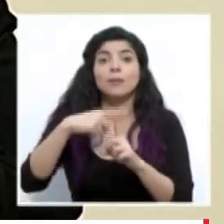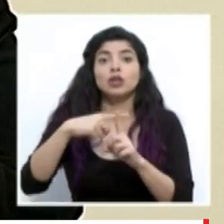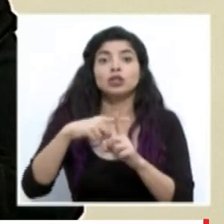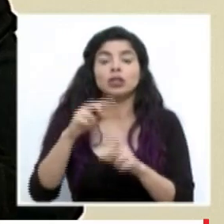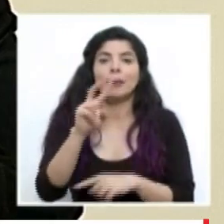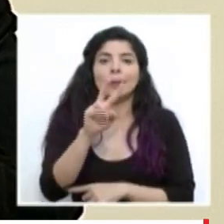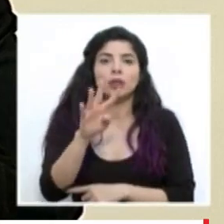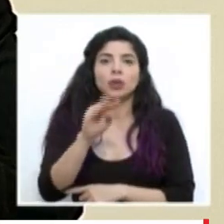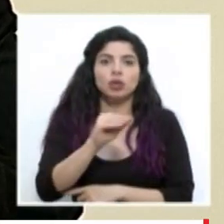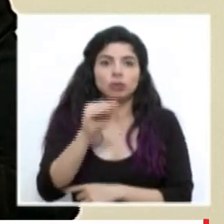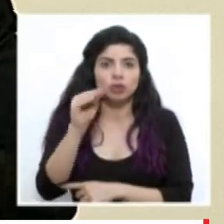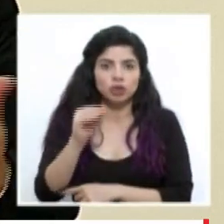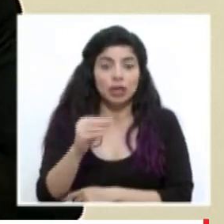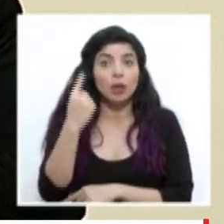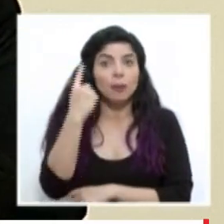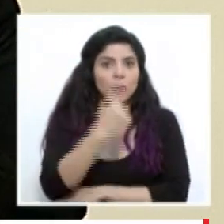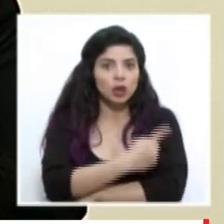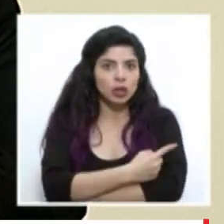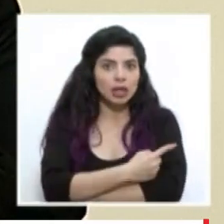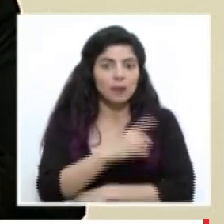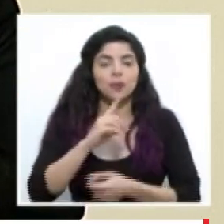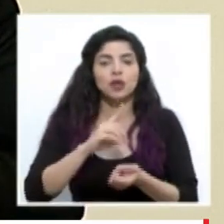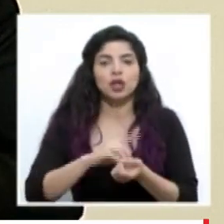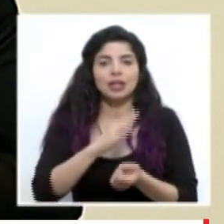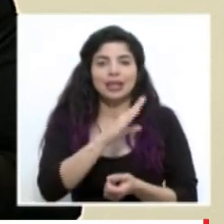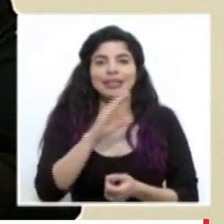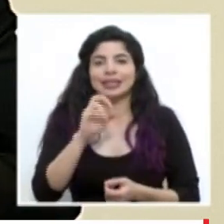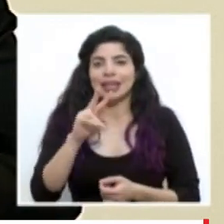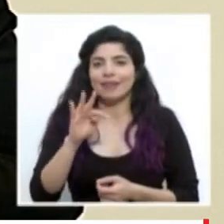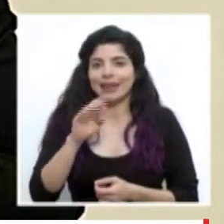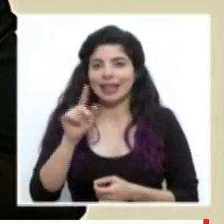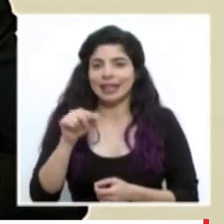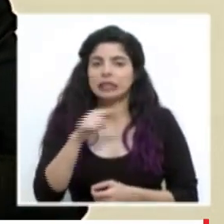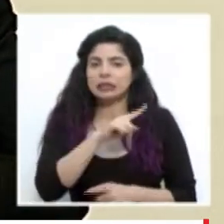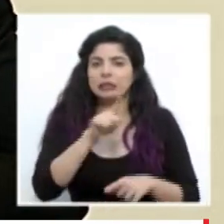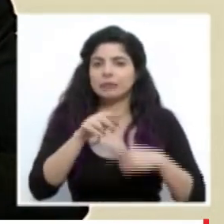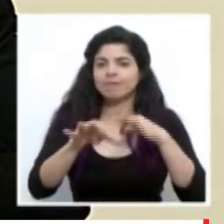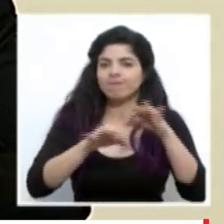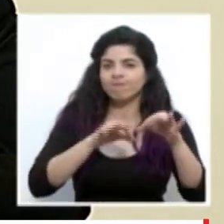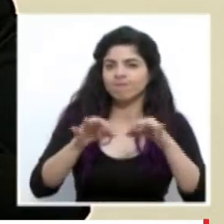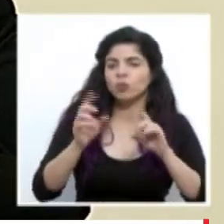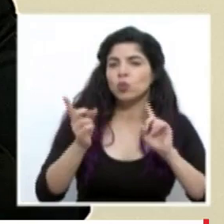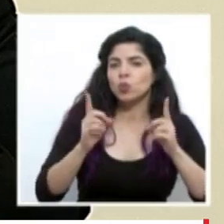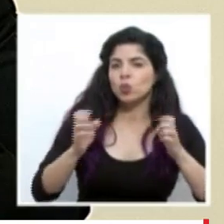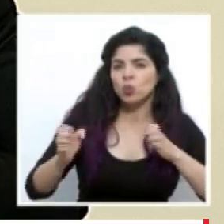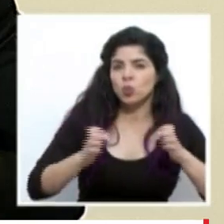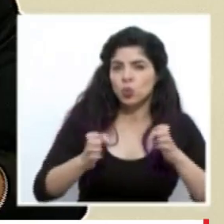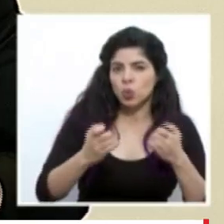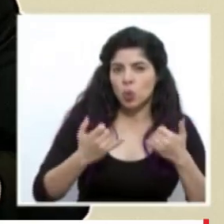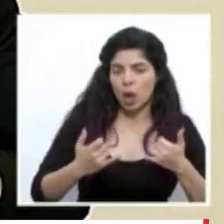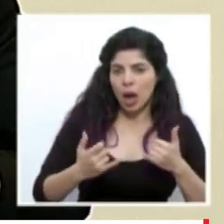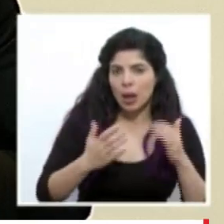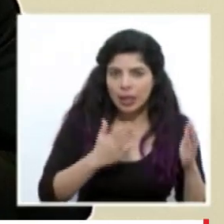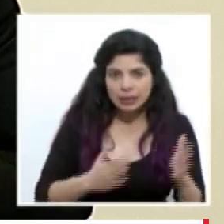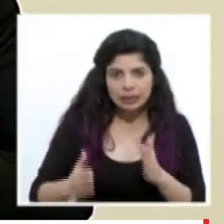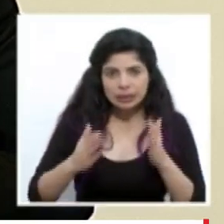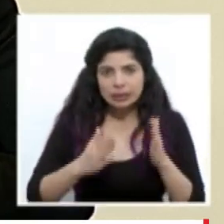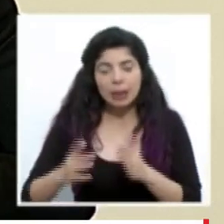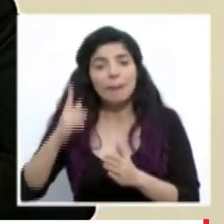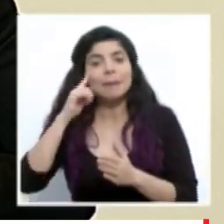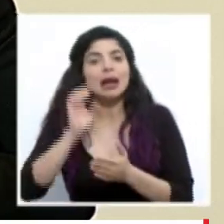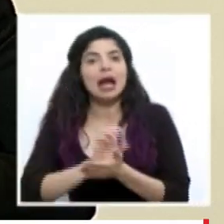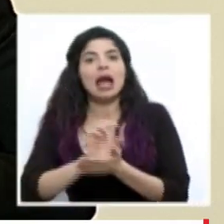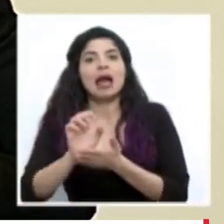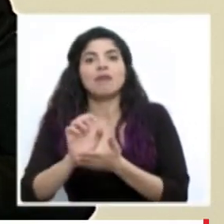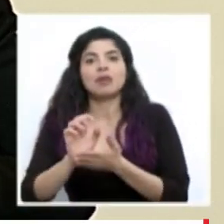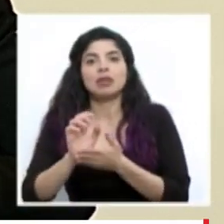hasta un 24%. La doctora Cervantes les va a profundizar más acerca de la estrategia que estamos elaborando para evitar